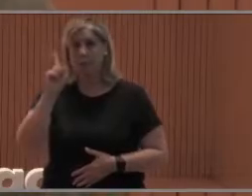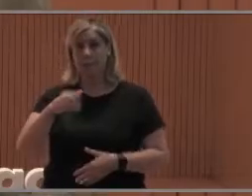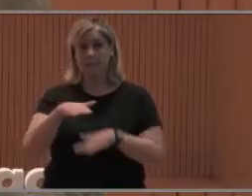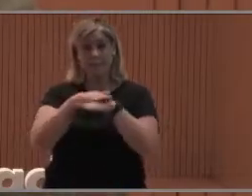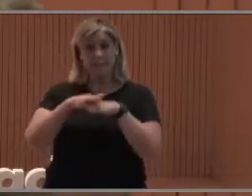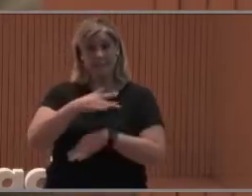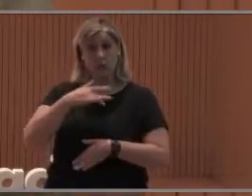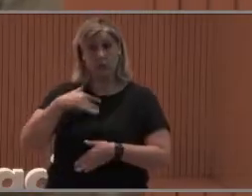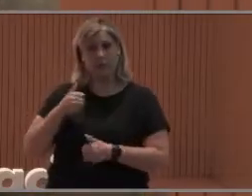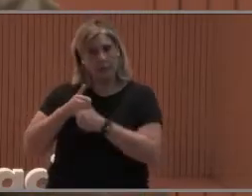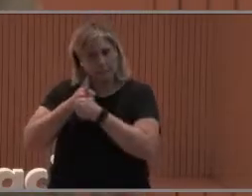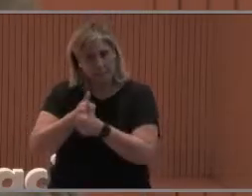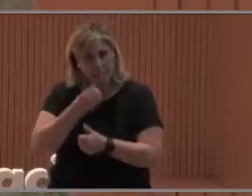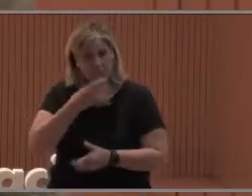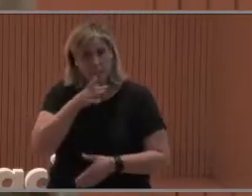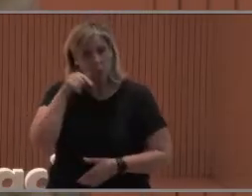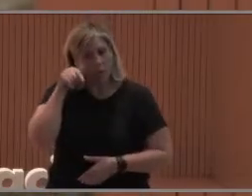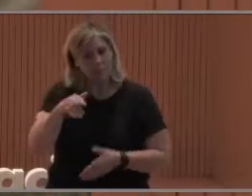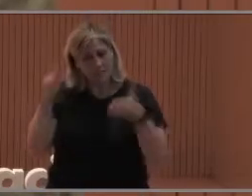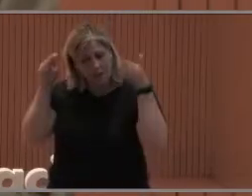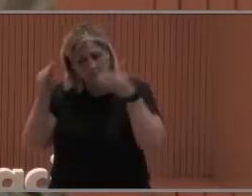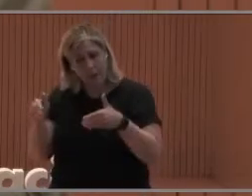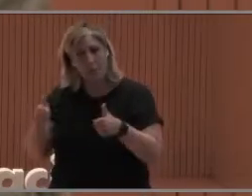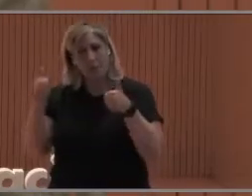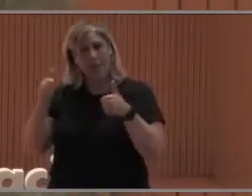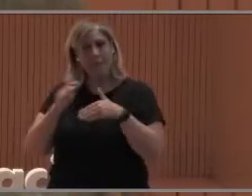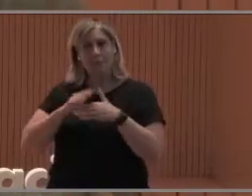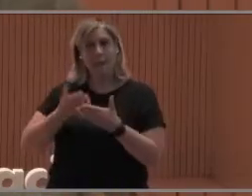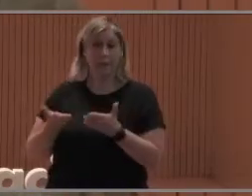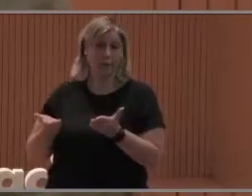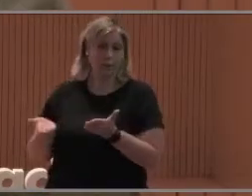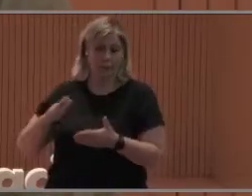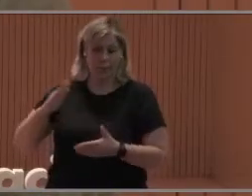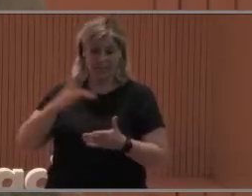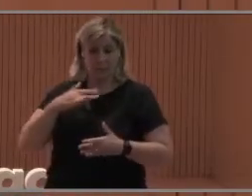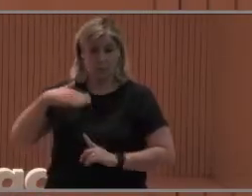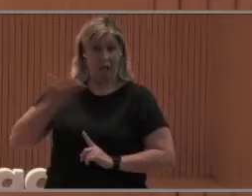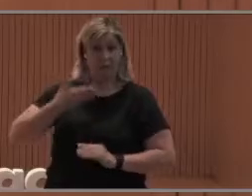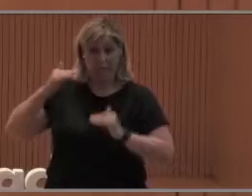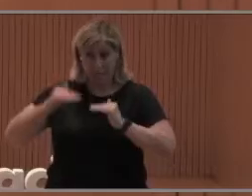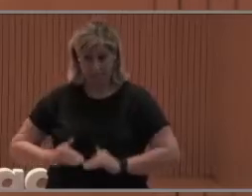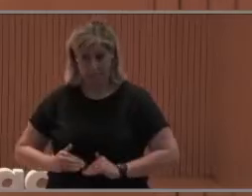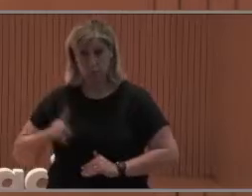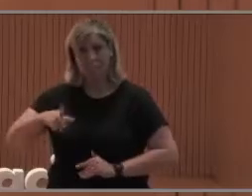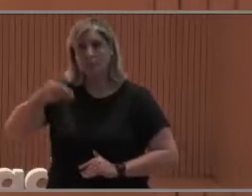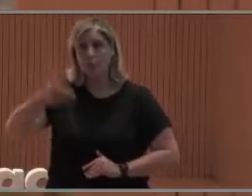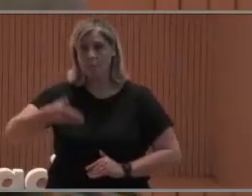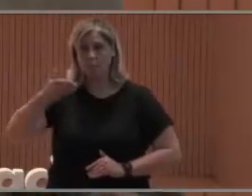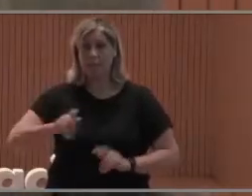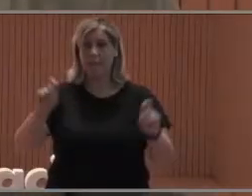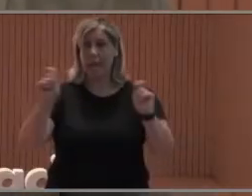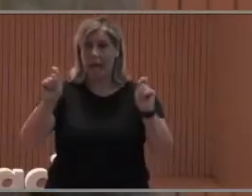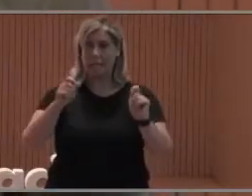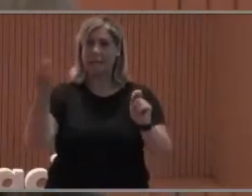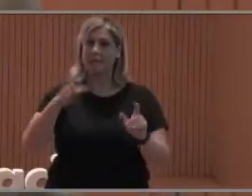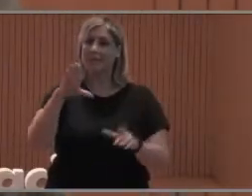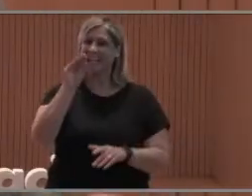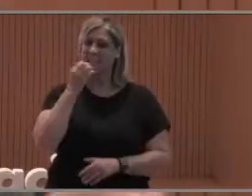Ministerio de Sanidad, porque esas son las que están enfocadas a reducir el impacto en salud. Esto es muy importante. Hay que unificar las alertas y usarlas de